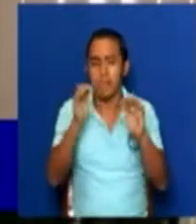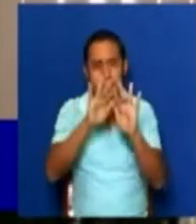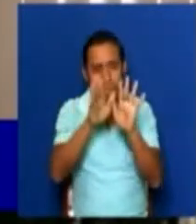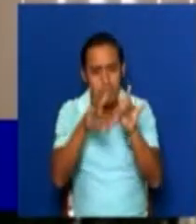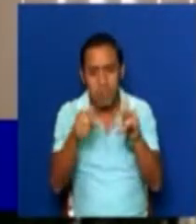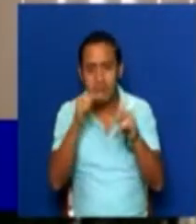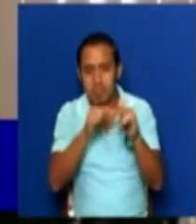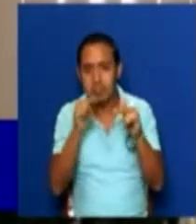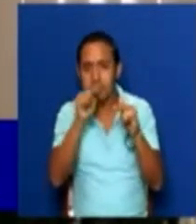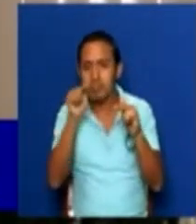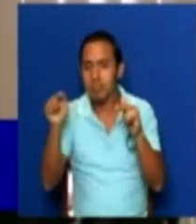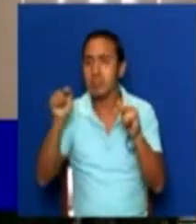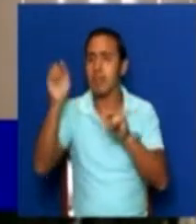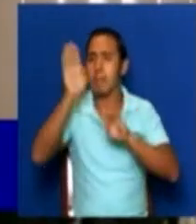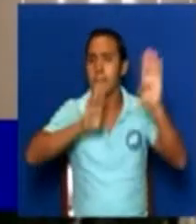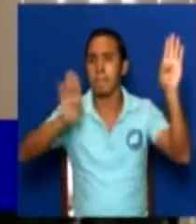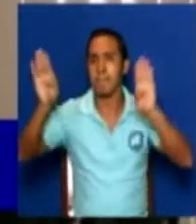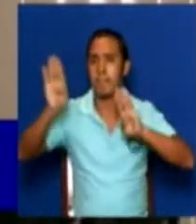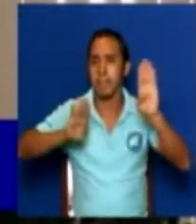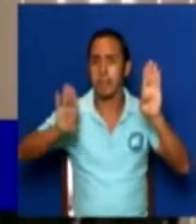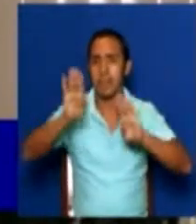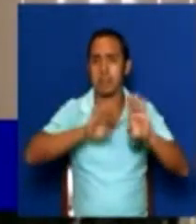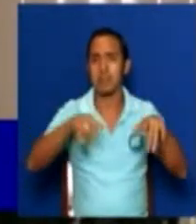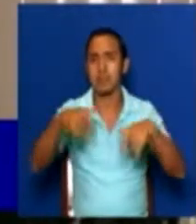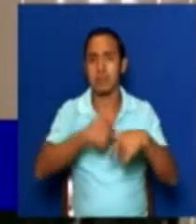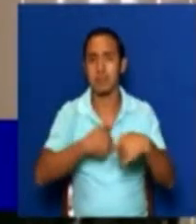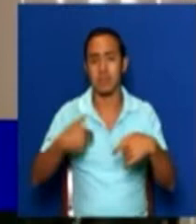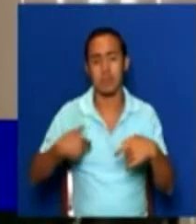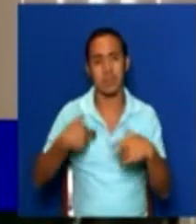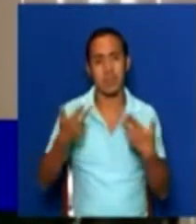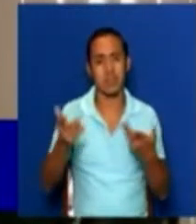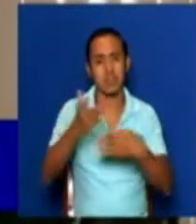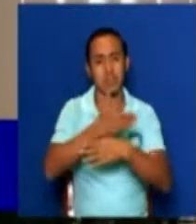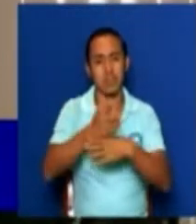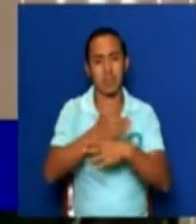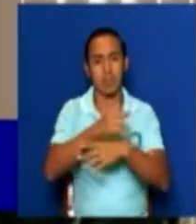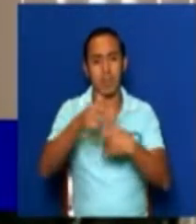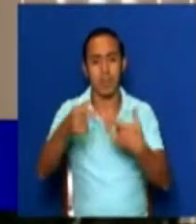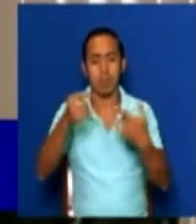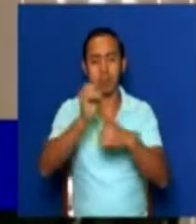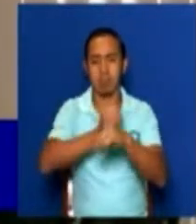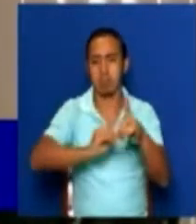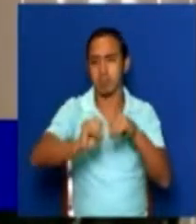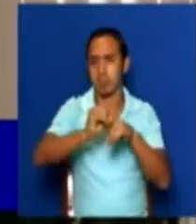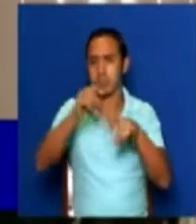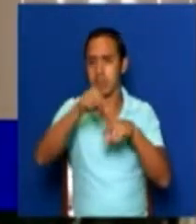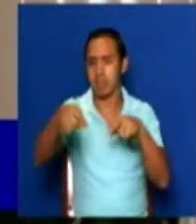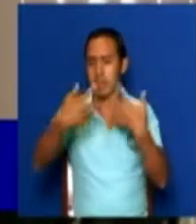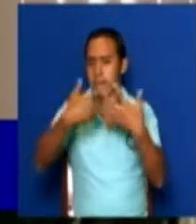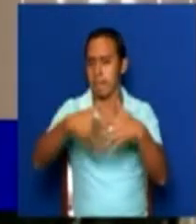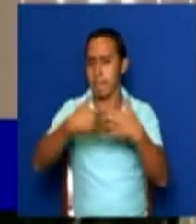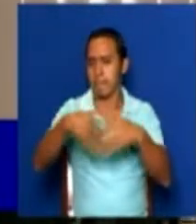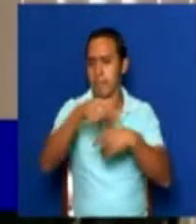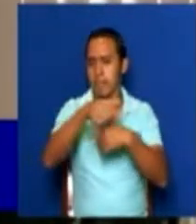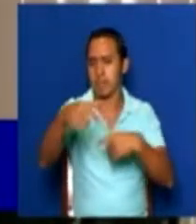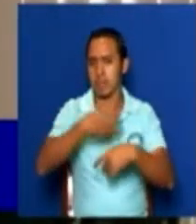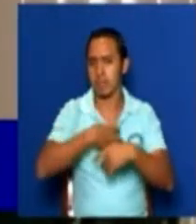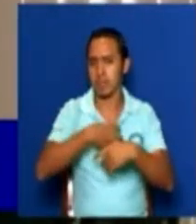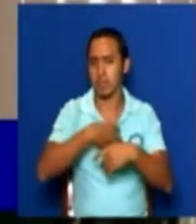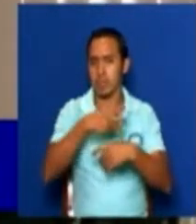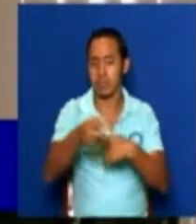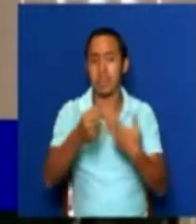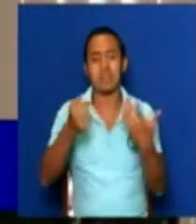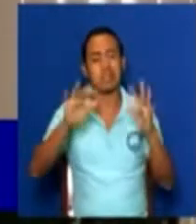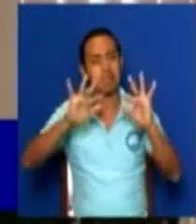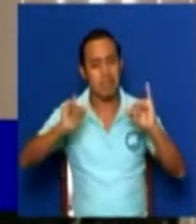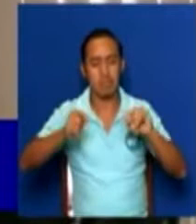mujeres participando activamente en todas las estructuras organizativas del sector empresarial, para poder ir